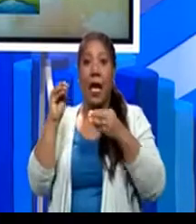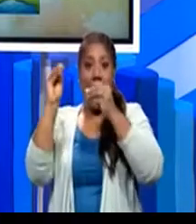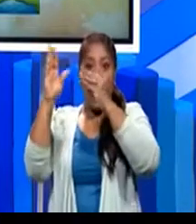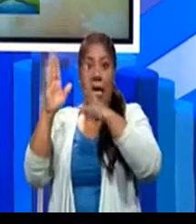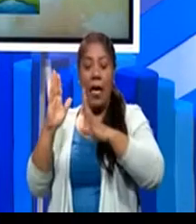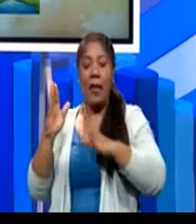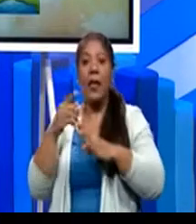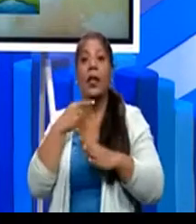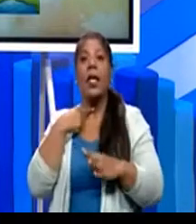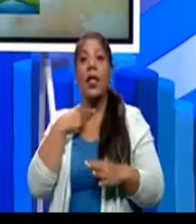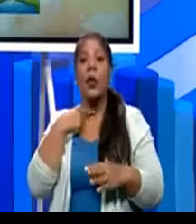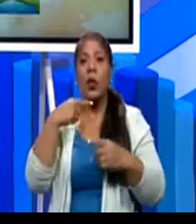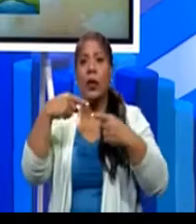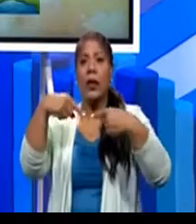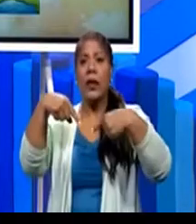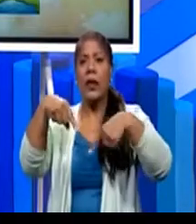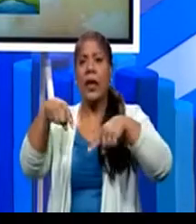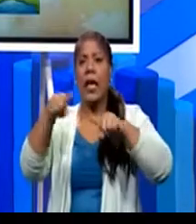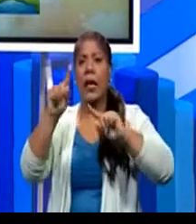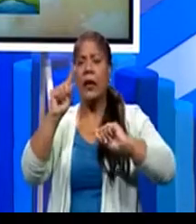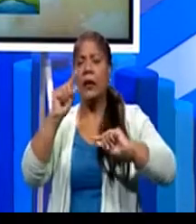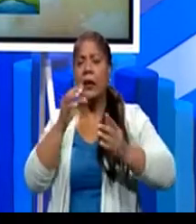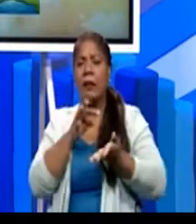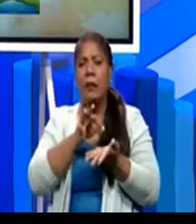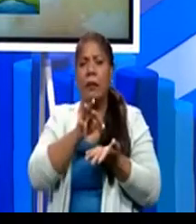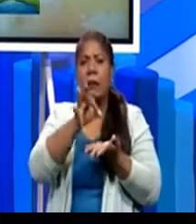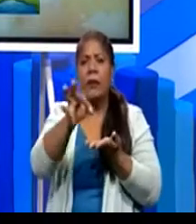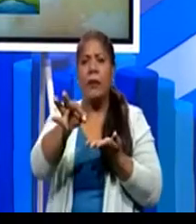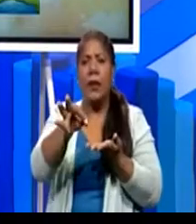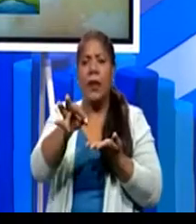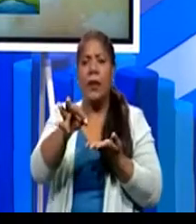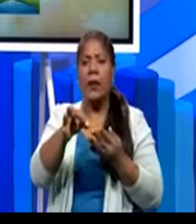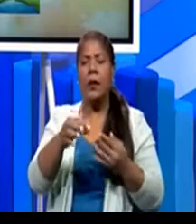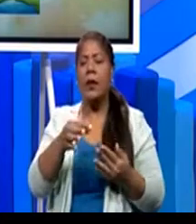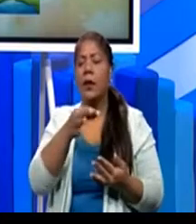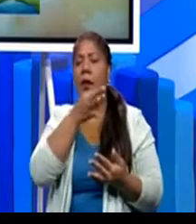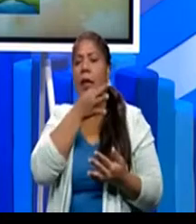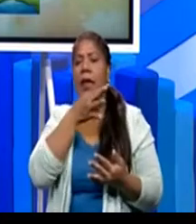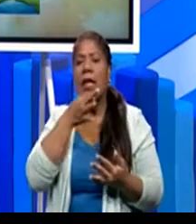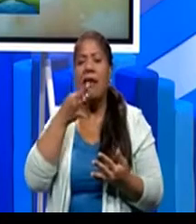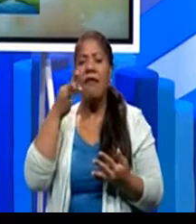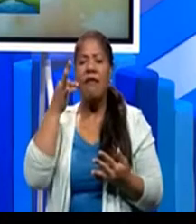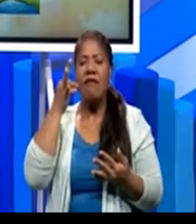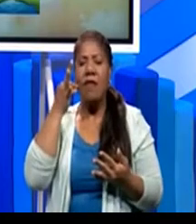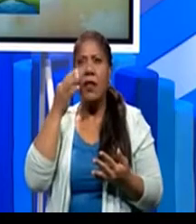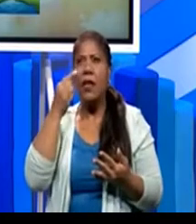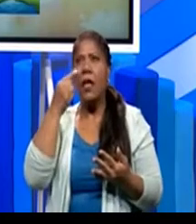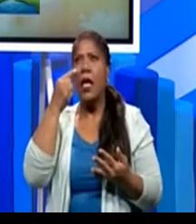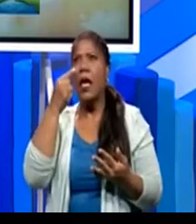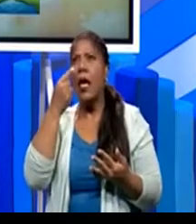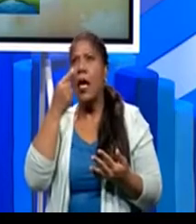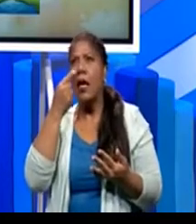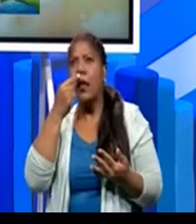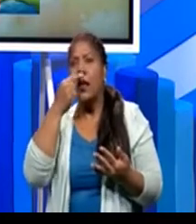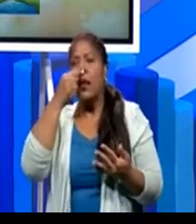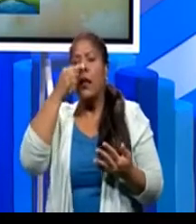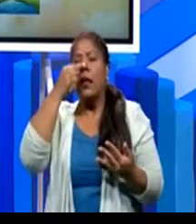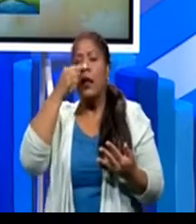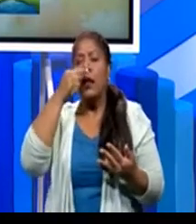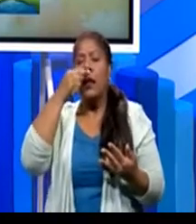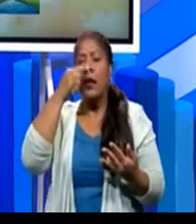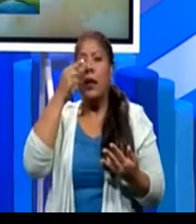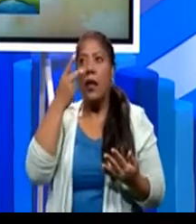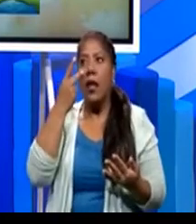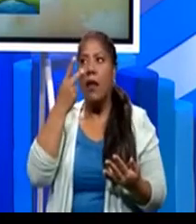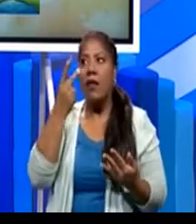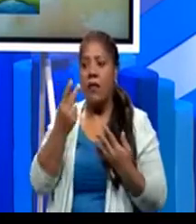y cuando yo voy al campo yo puedo disfrutar de los olores de la naturaleza, puedo ver la hierba que es verde, puedo